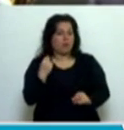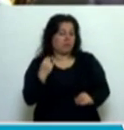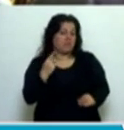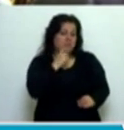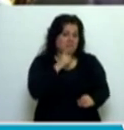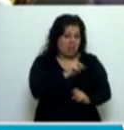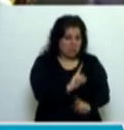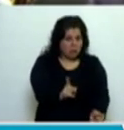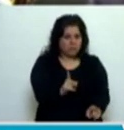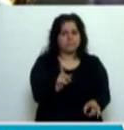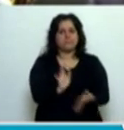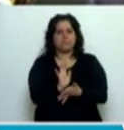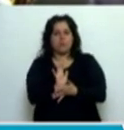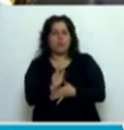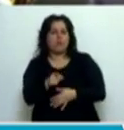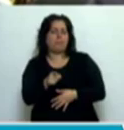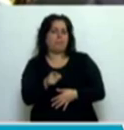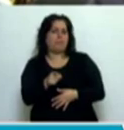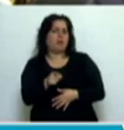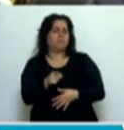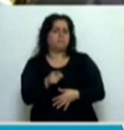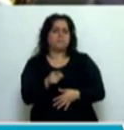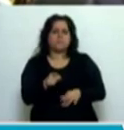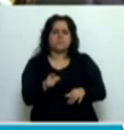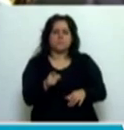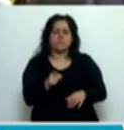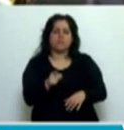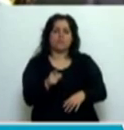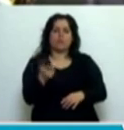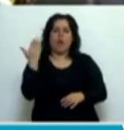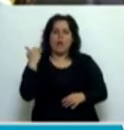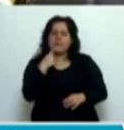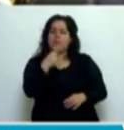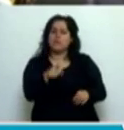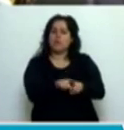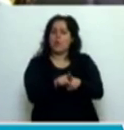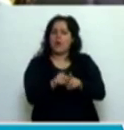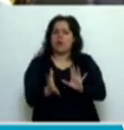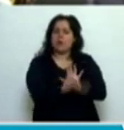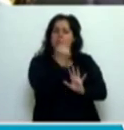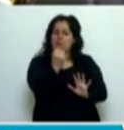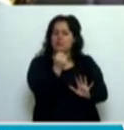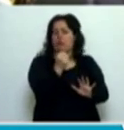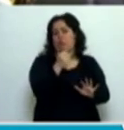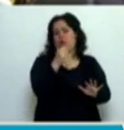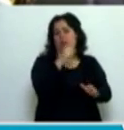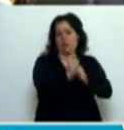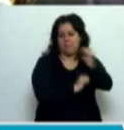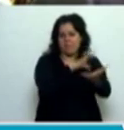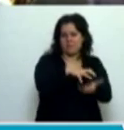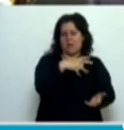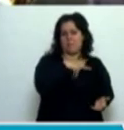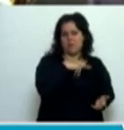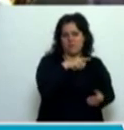a minimizar lo que supuso la recuperación de activos estatales en un contexto de un